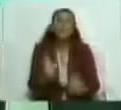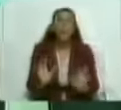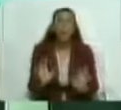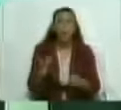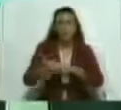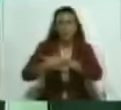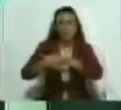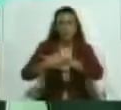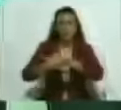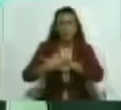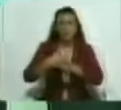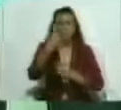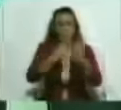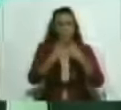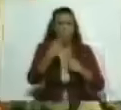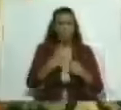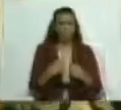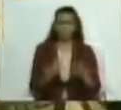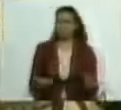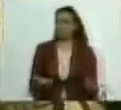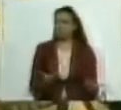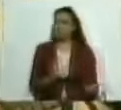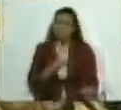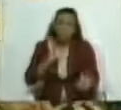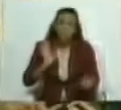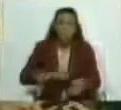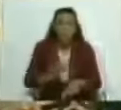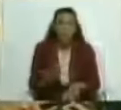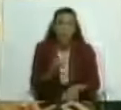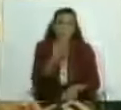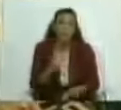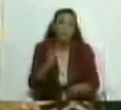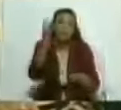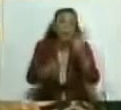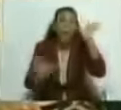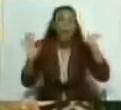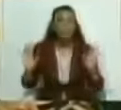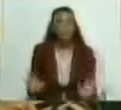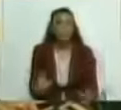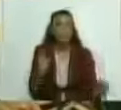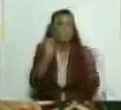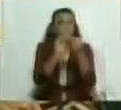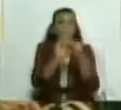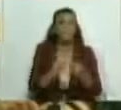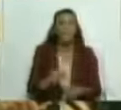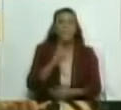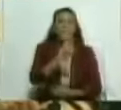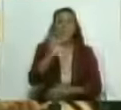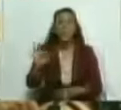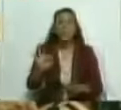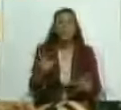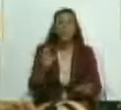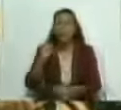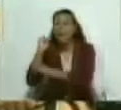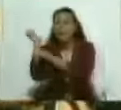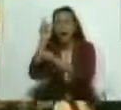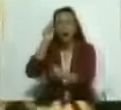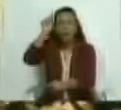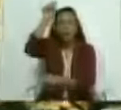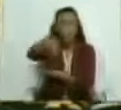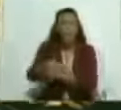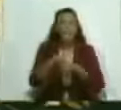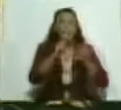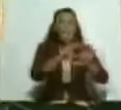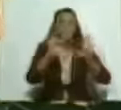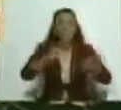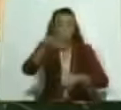técnicos electorales la colocaron. Y nosotros decíamos, bueno, la pegamos, pegamos la primera, el primer round, esa es la fecha, 28